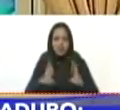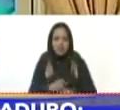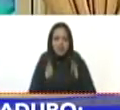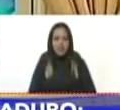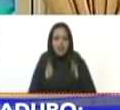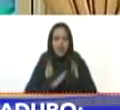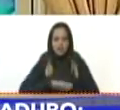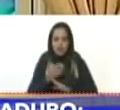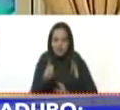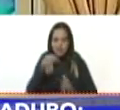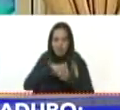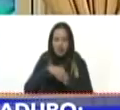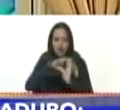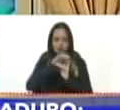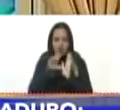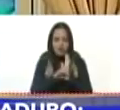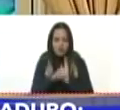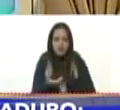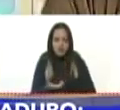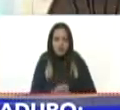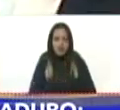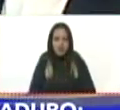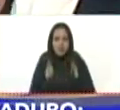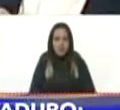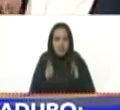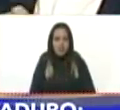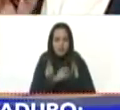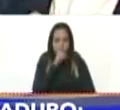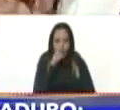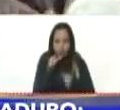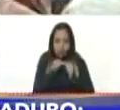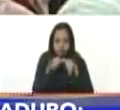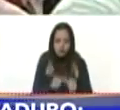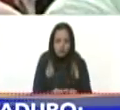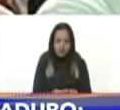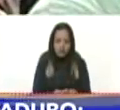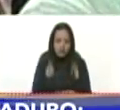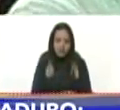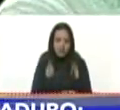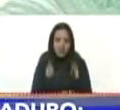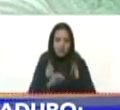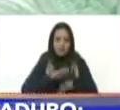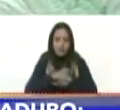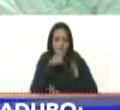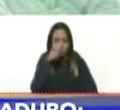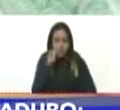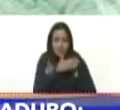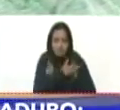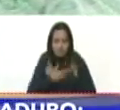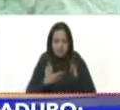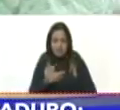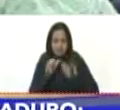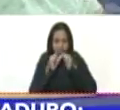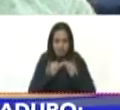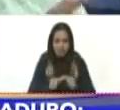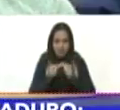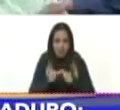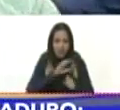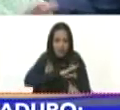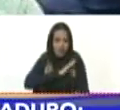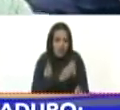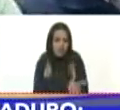de una constitución. Y Maduro seguirá aquí mientras este pueblo así lo determine con su poder y su fuerza